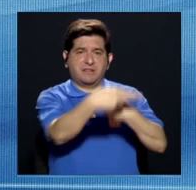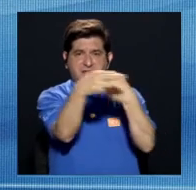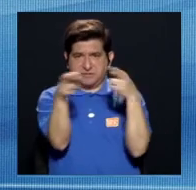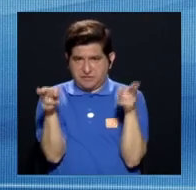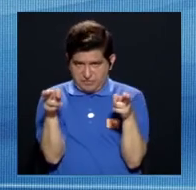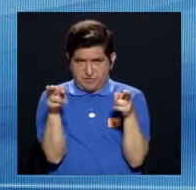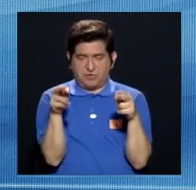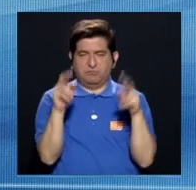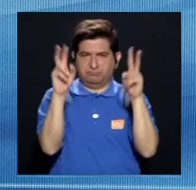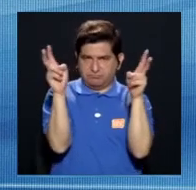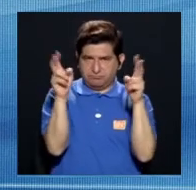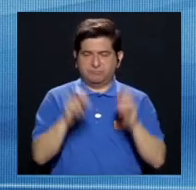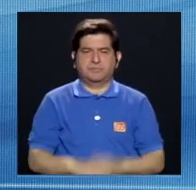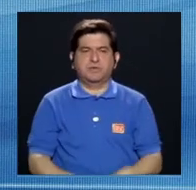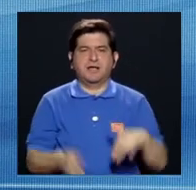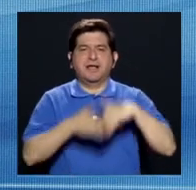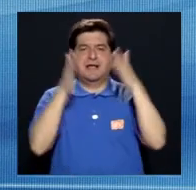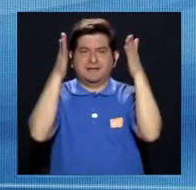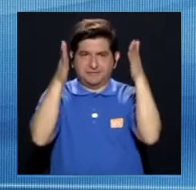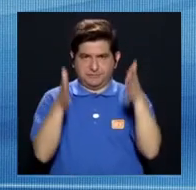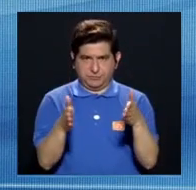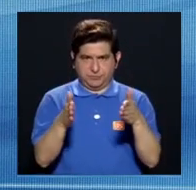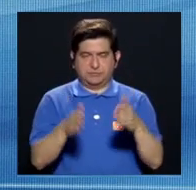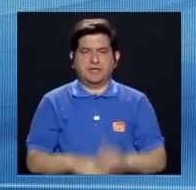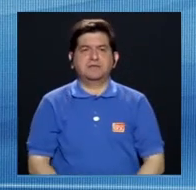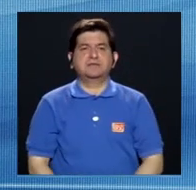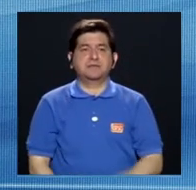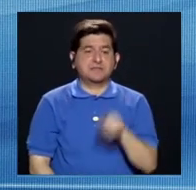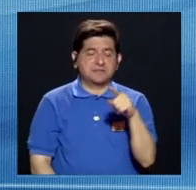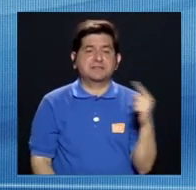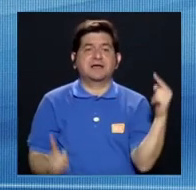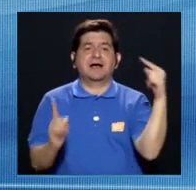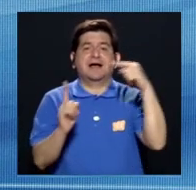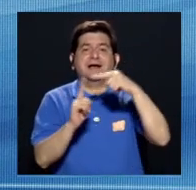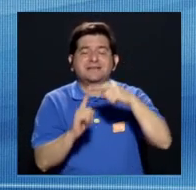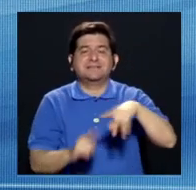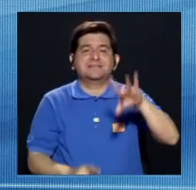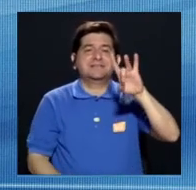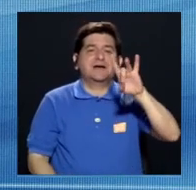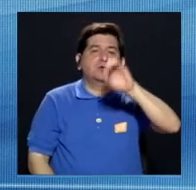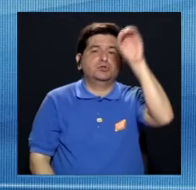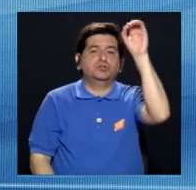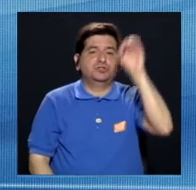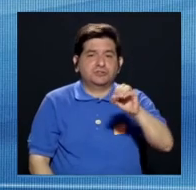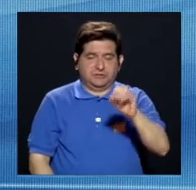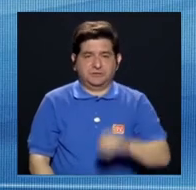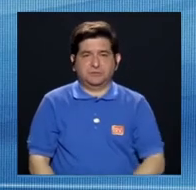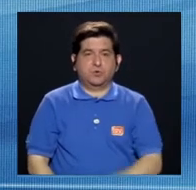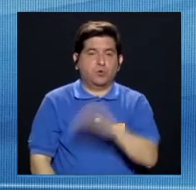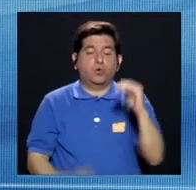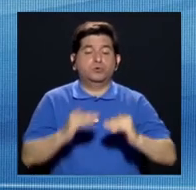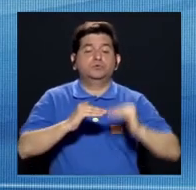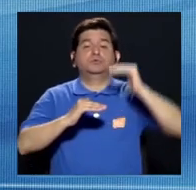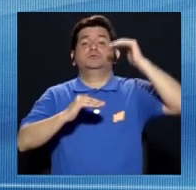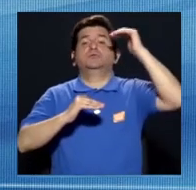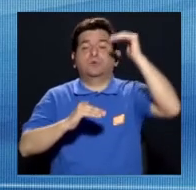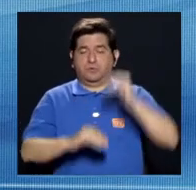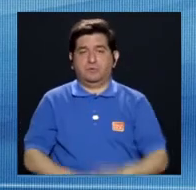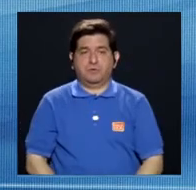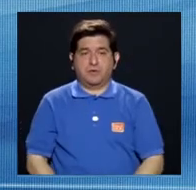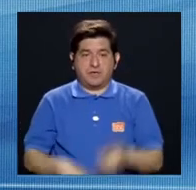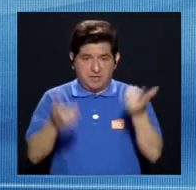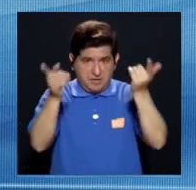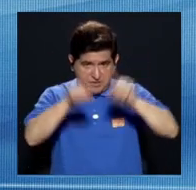regionales, el estudiantado goza hasta en un 80% o más